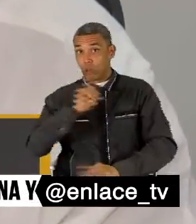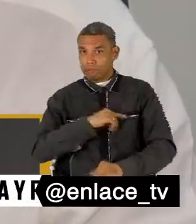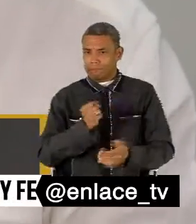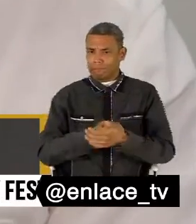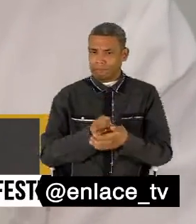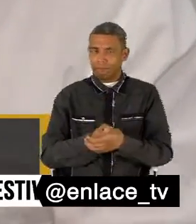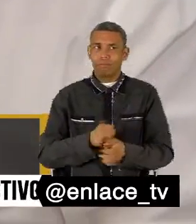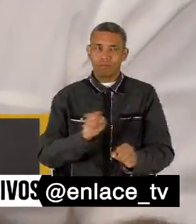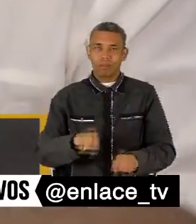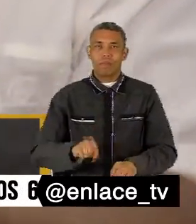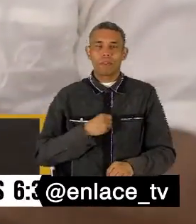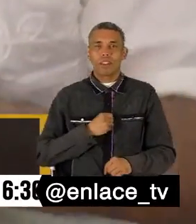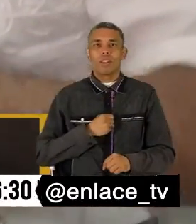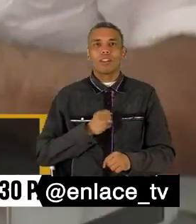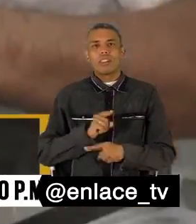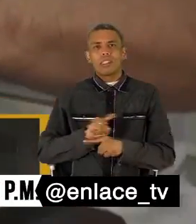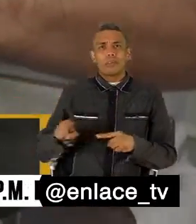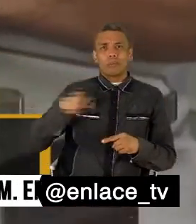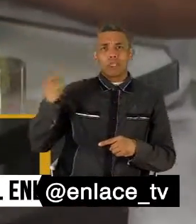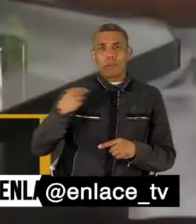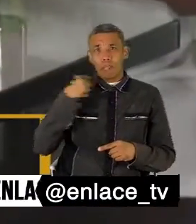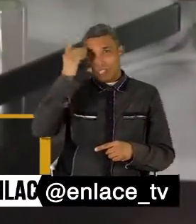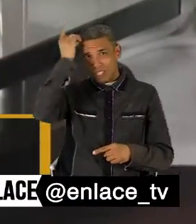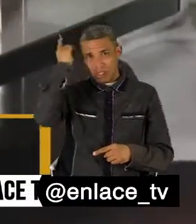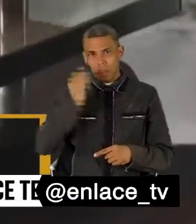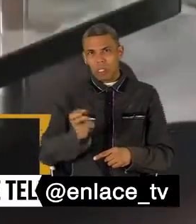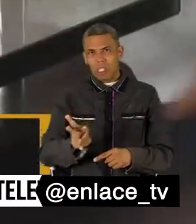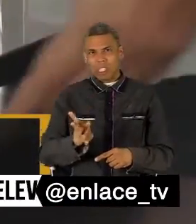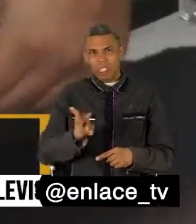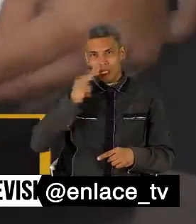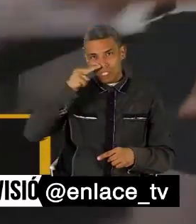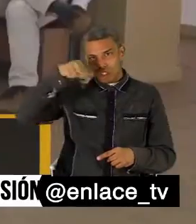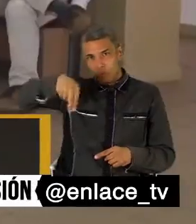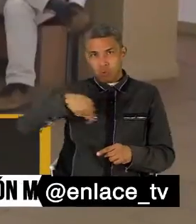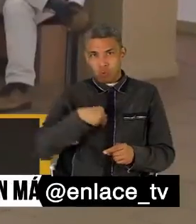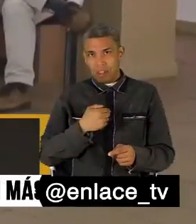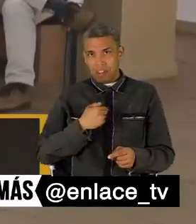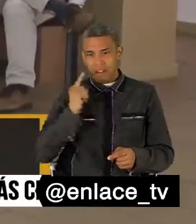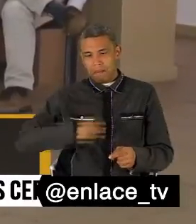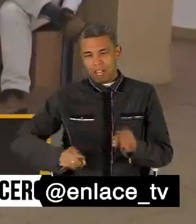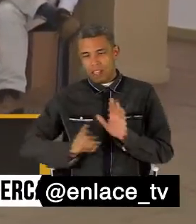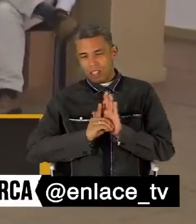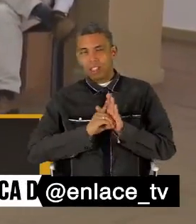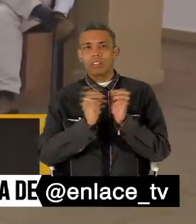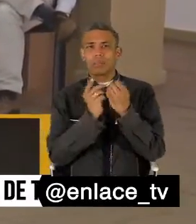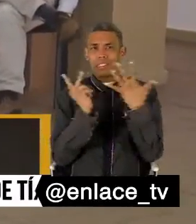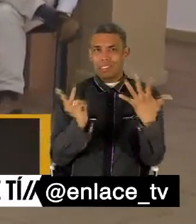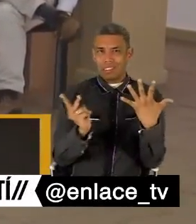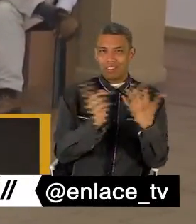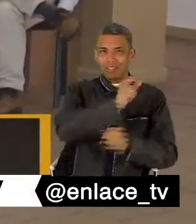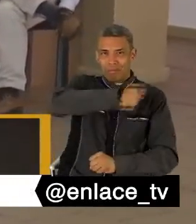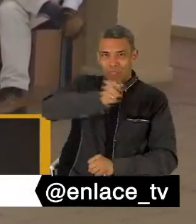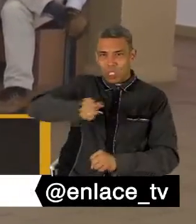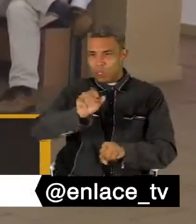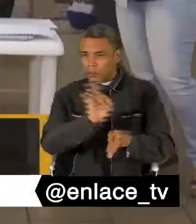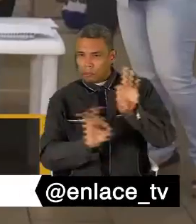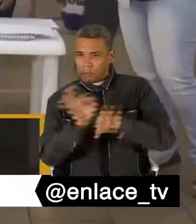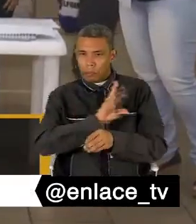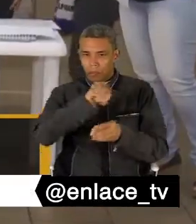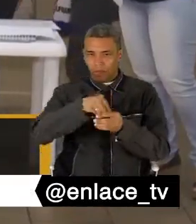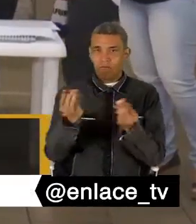13 de junio el alcalde Darío Echeverri expedirá el decreto por medio del cual se ratificará a los 7 elegidos quienes conformarán el Consejo Municipal